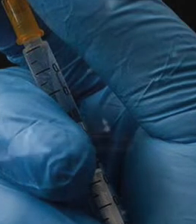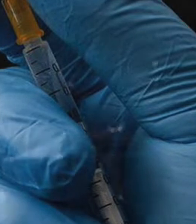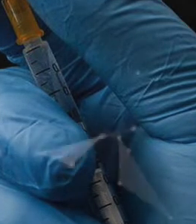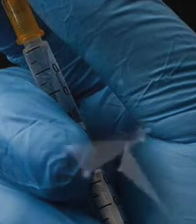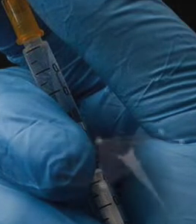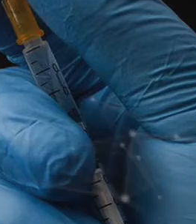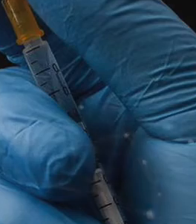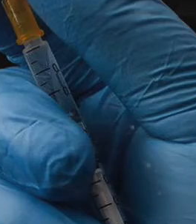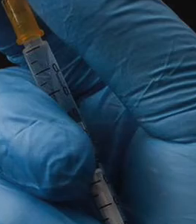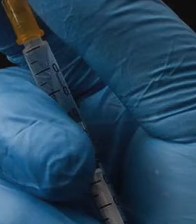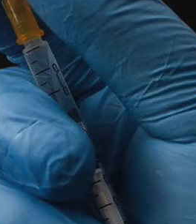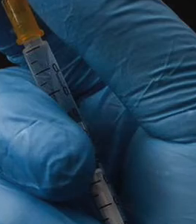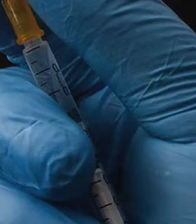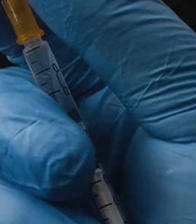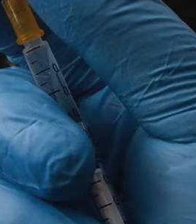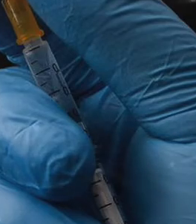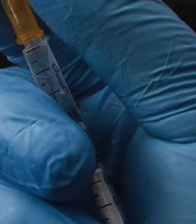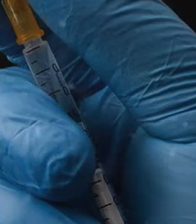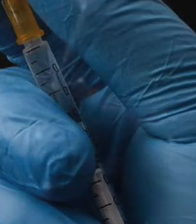nuestro canal.